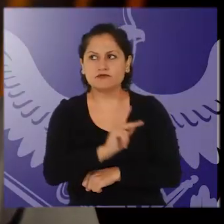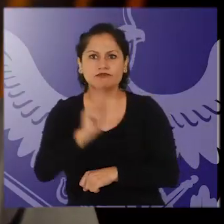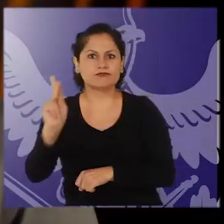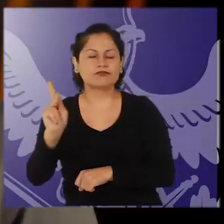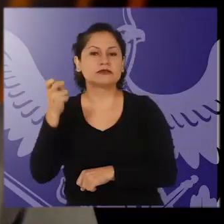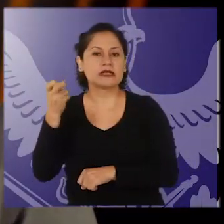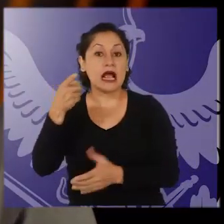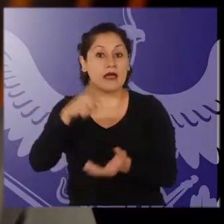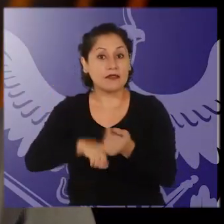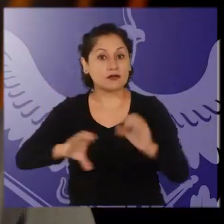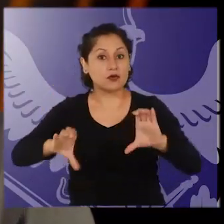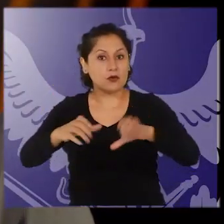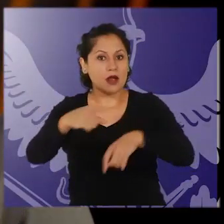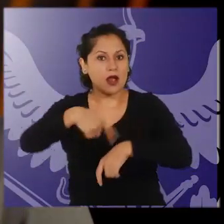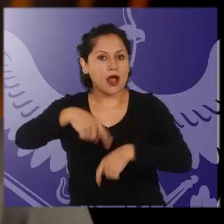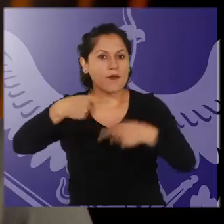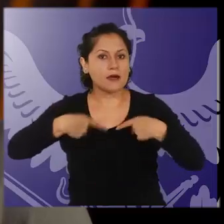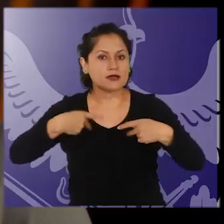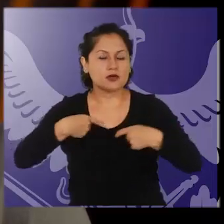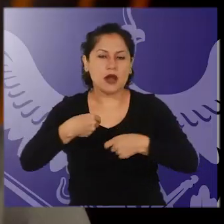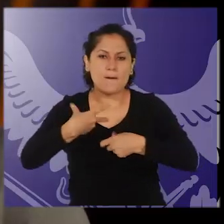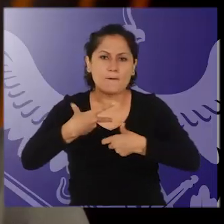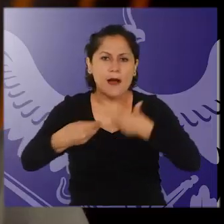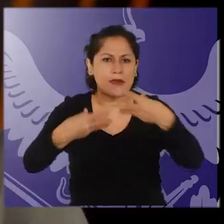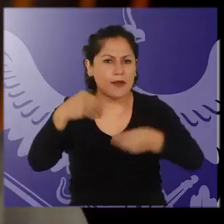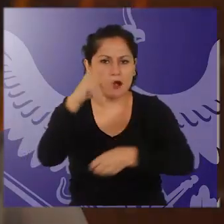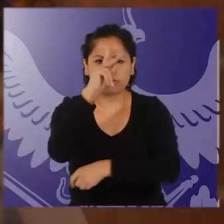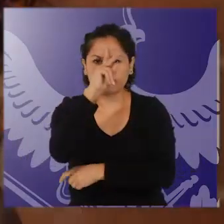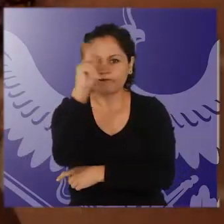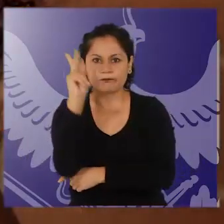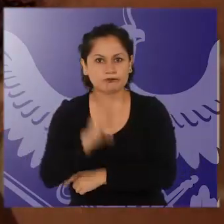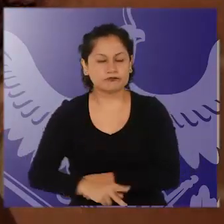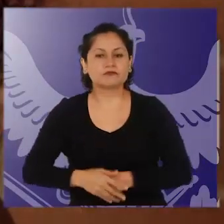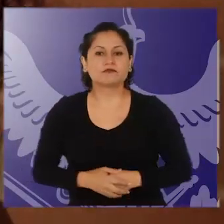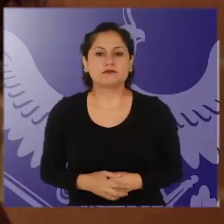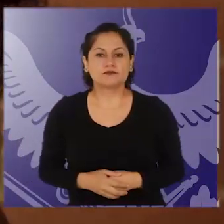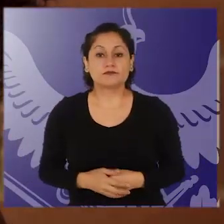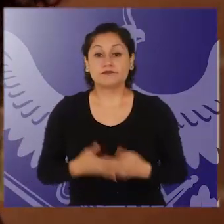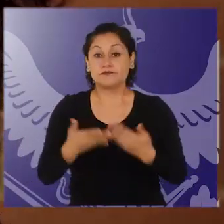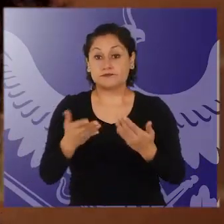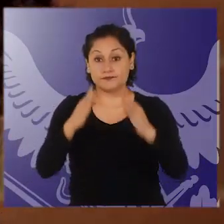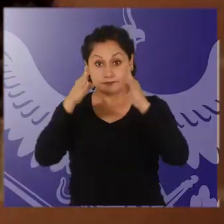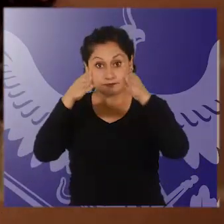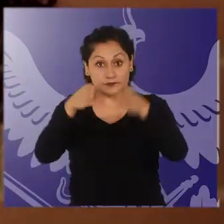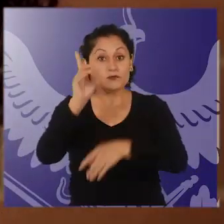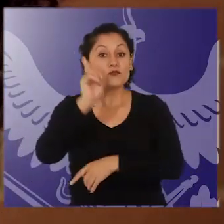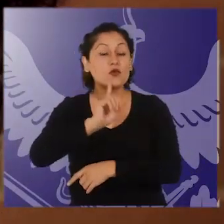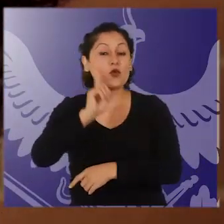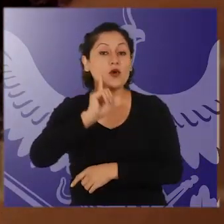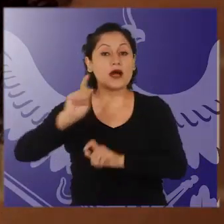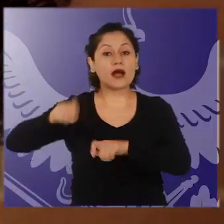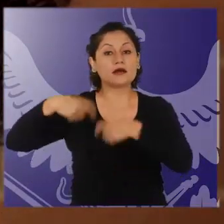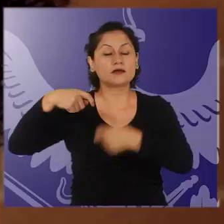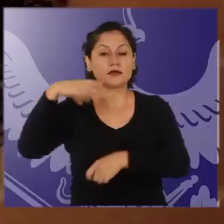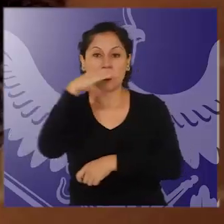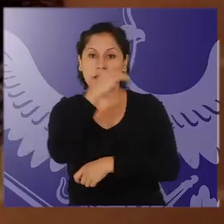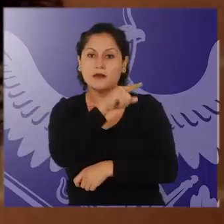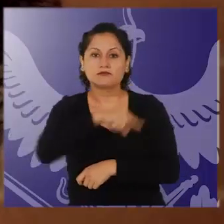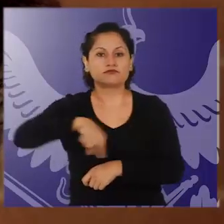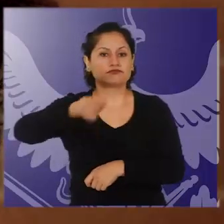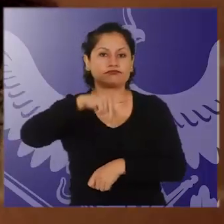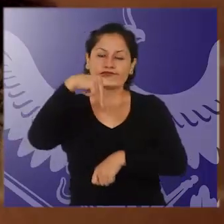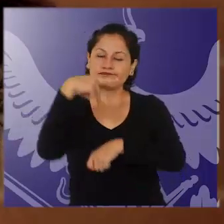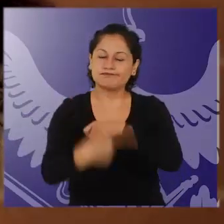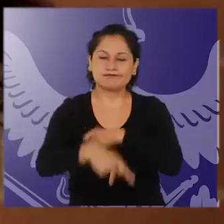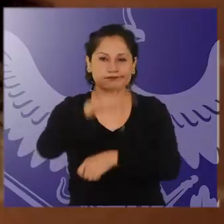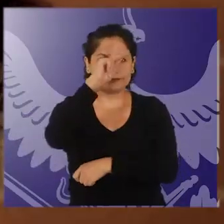Unido, registran tasas mucho más altas de contagio que otros grupos raciales. Particularmente, las mujeres